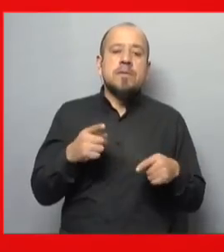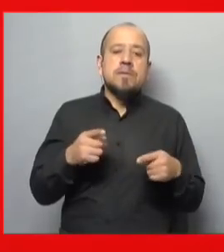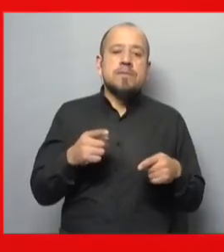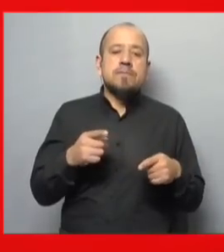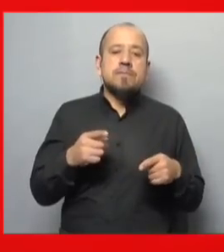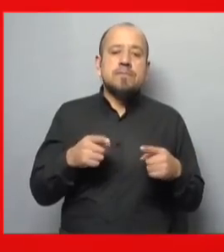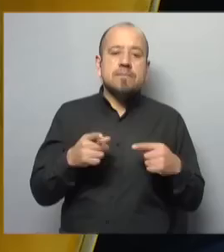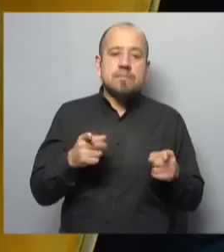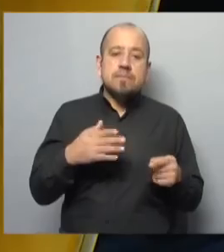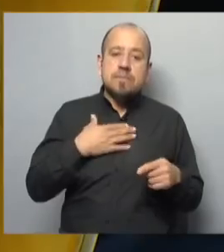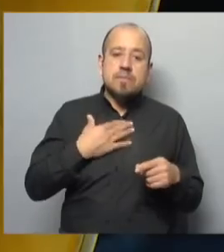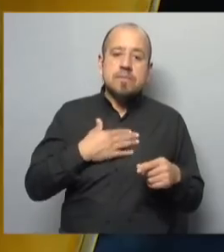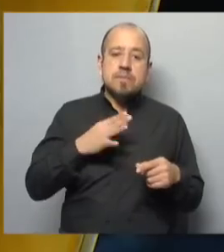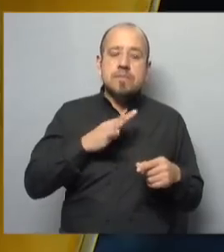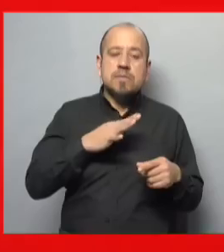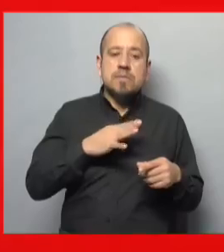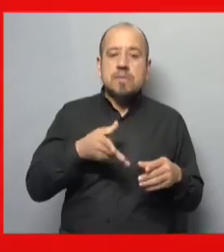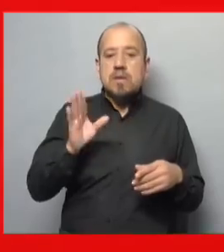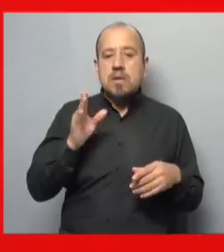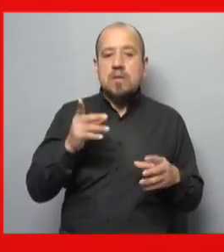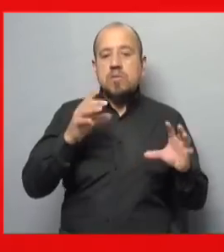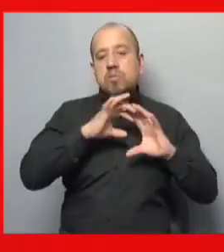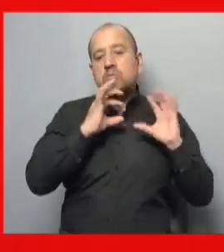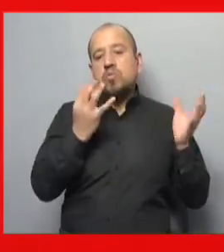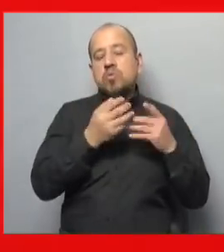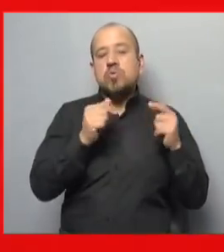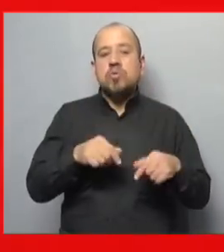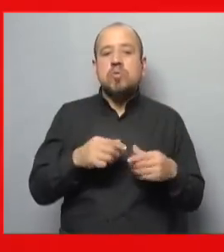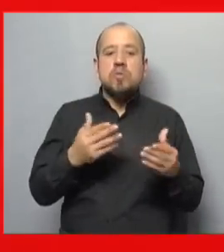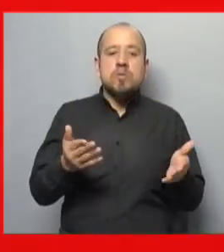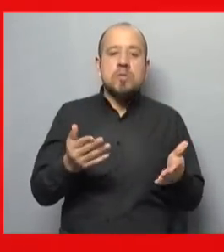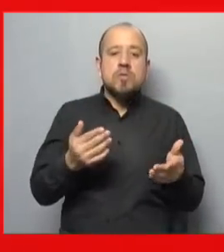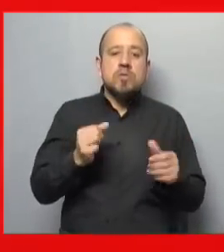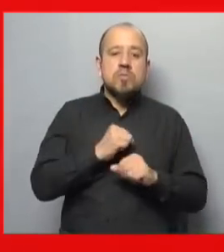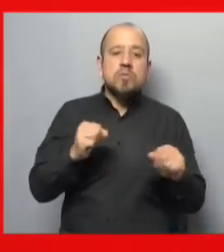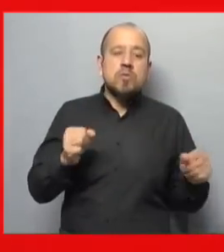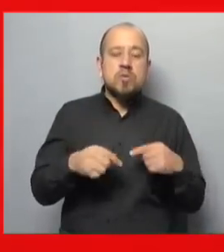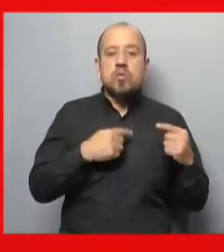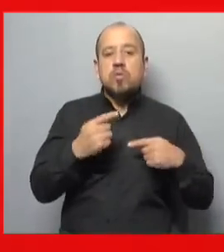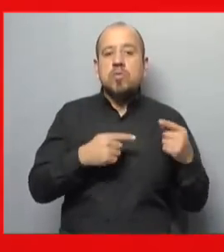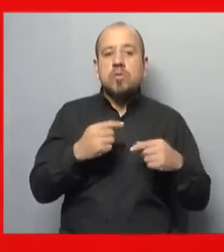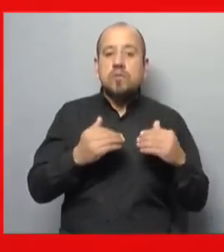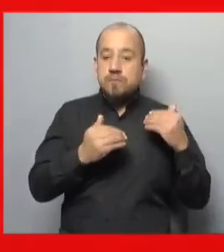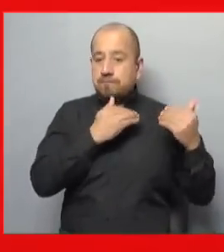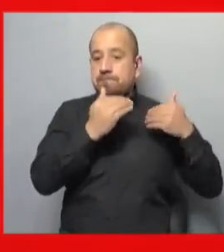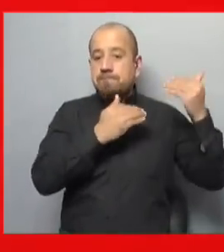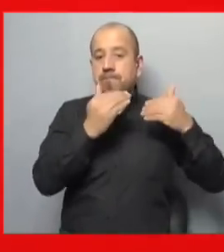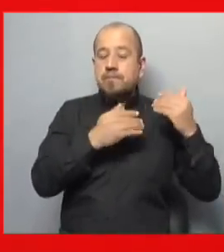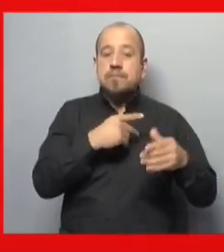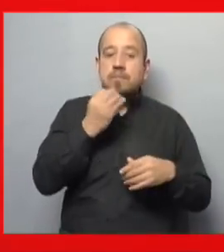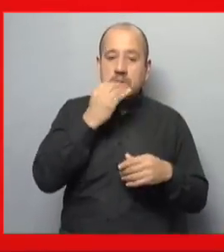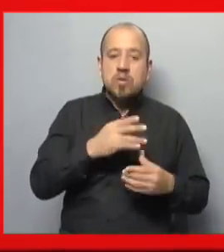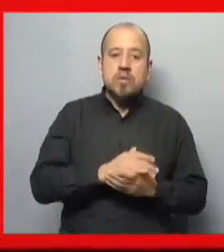estoy contigo debemos celebrar el mundial y todo lo que podemos hacer en poder de seguir subiendo escalones fantásticos